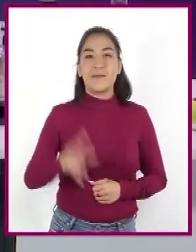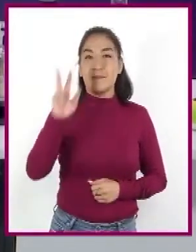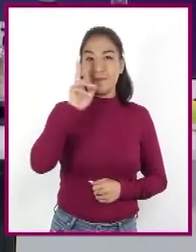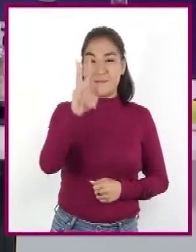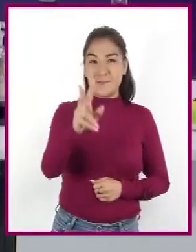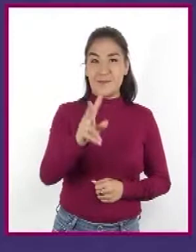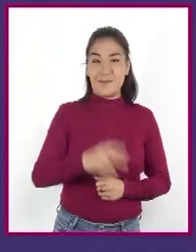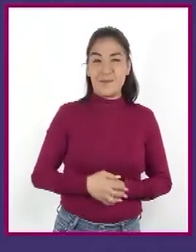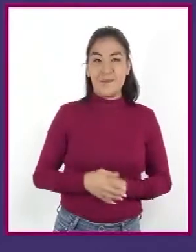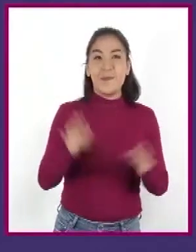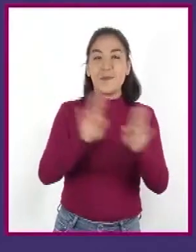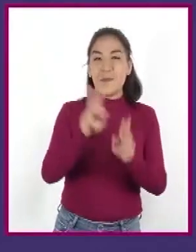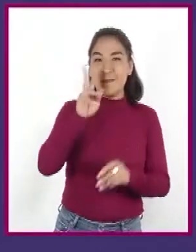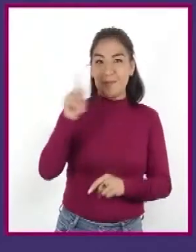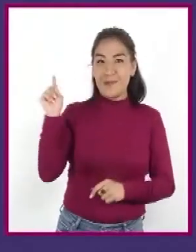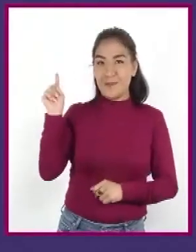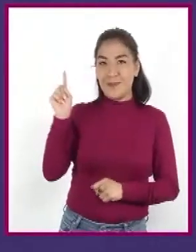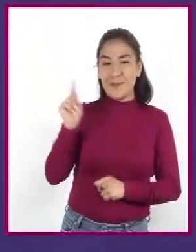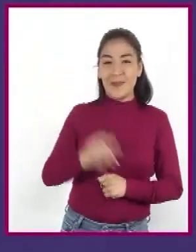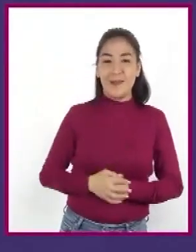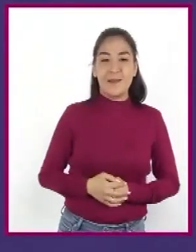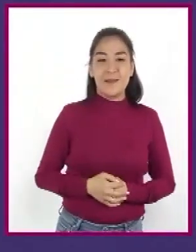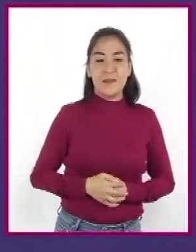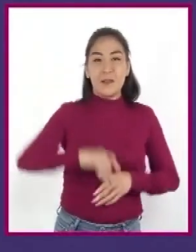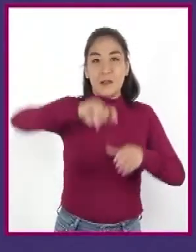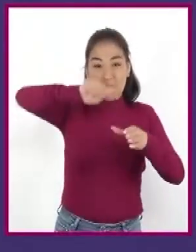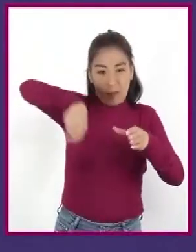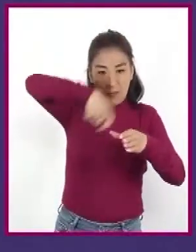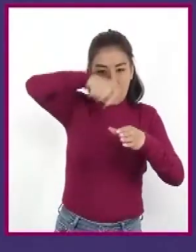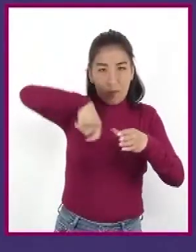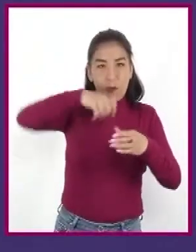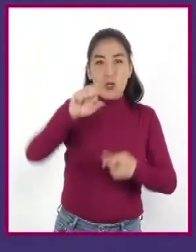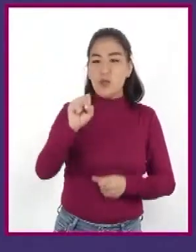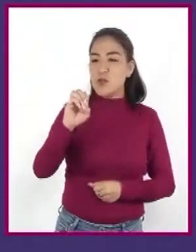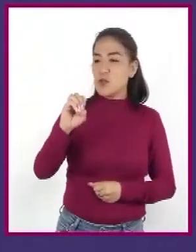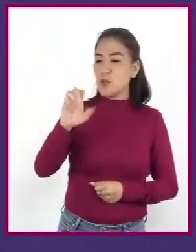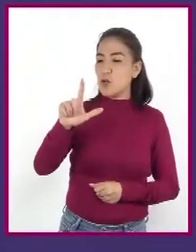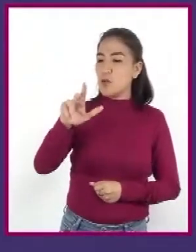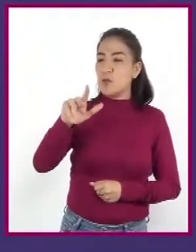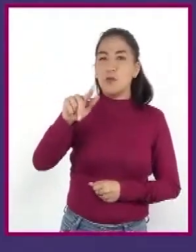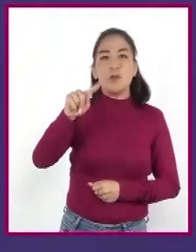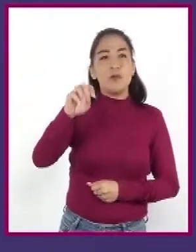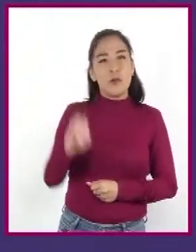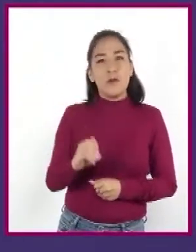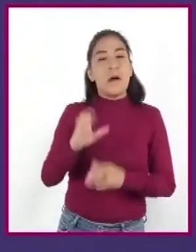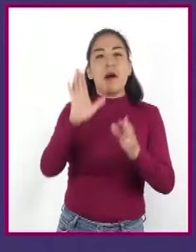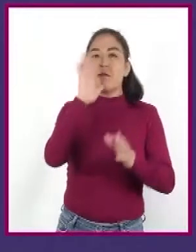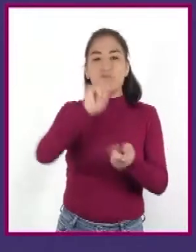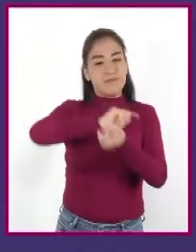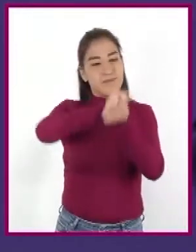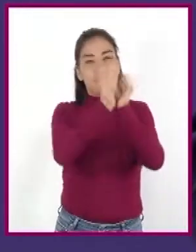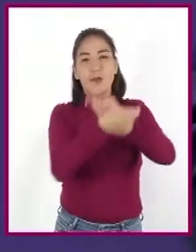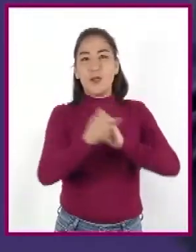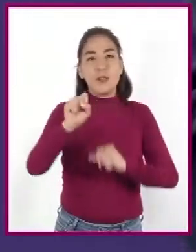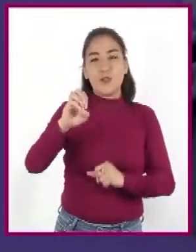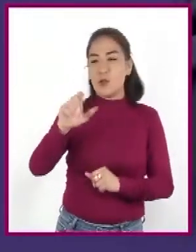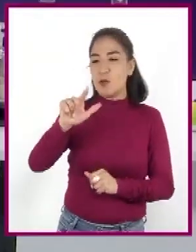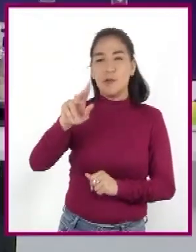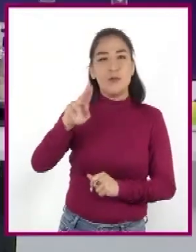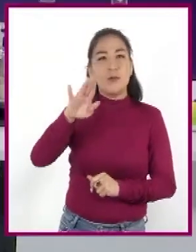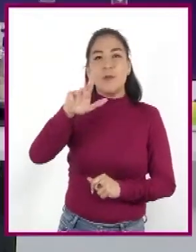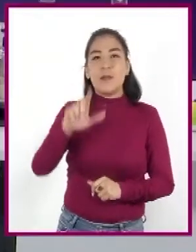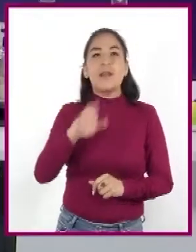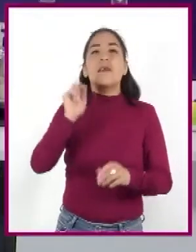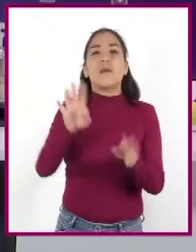Observamos que llega un momento donde el soluto ya no es soluble. Por más que agitemos, hay una sobresaturación. Es